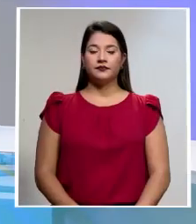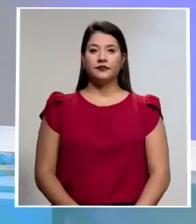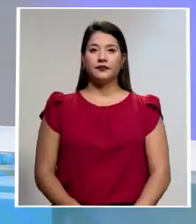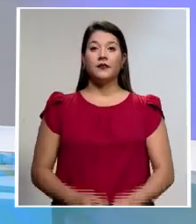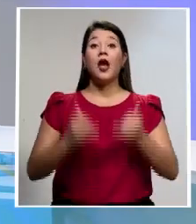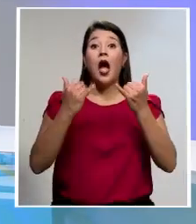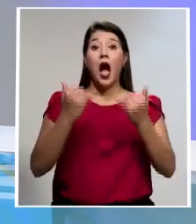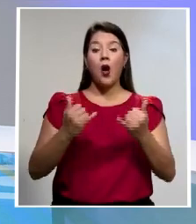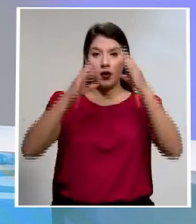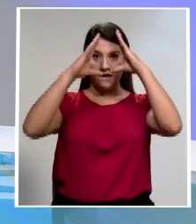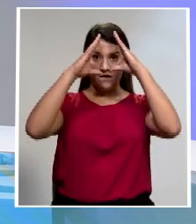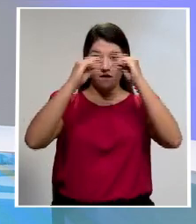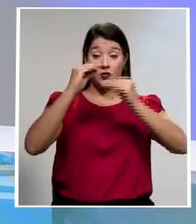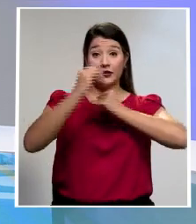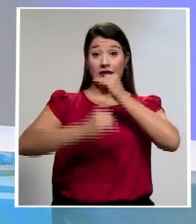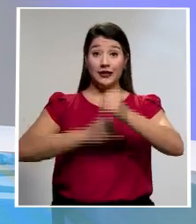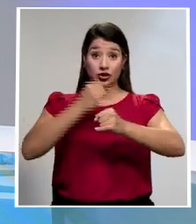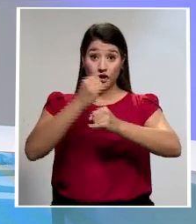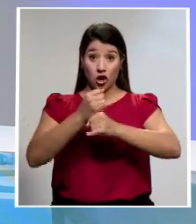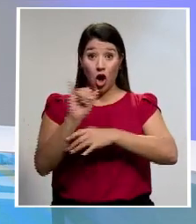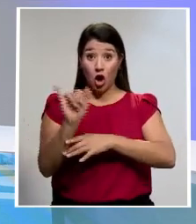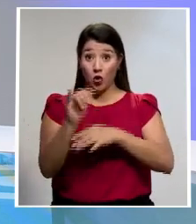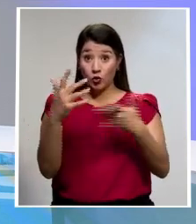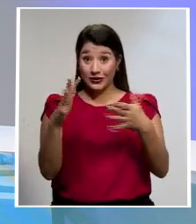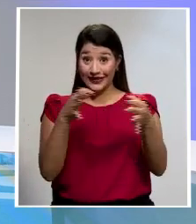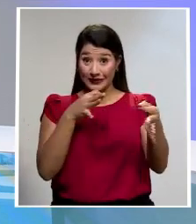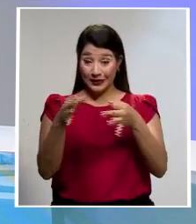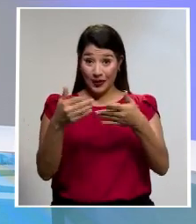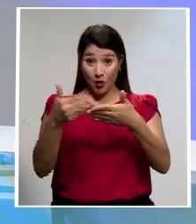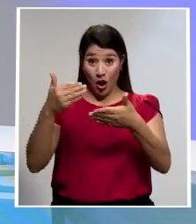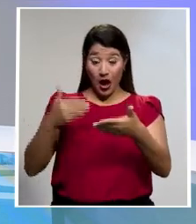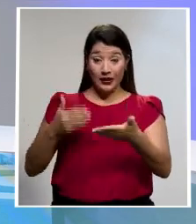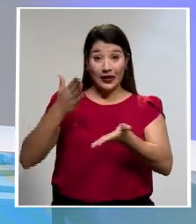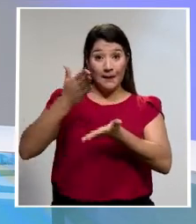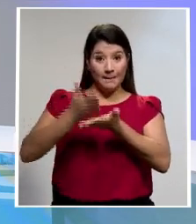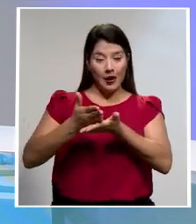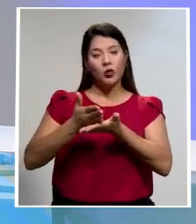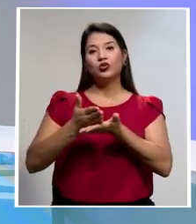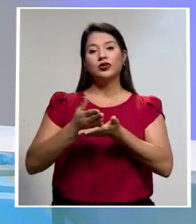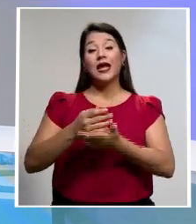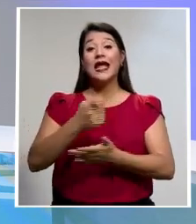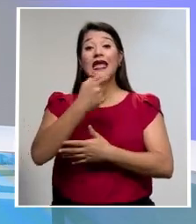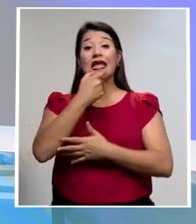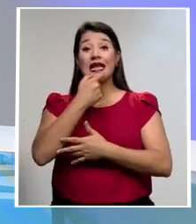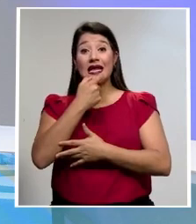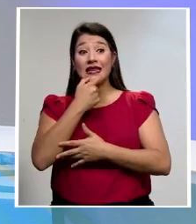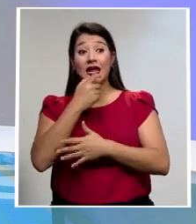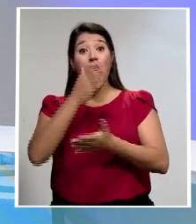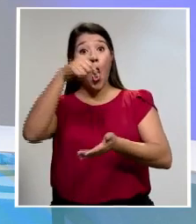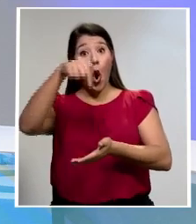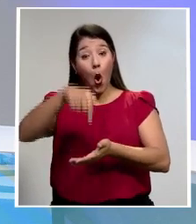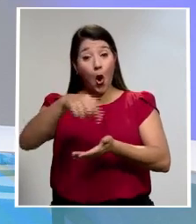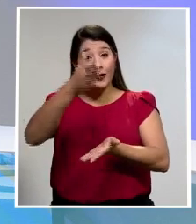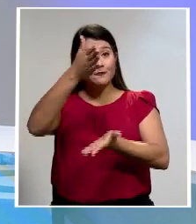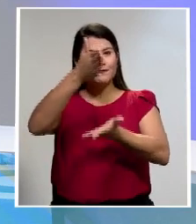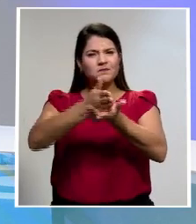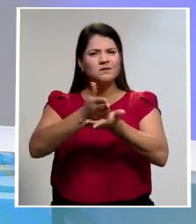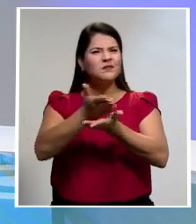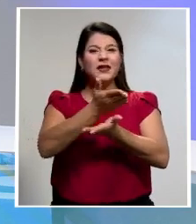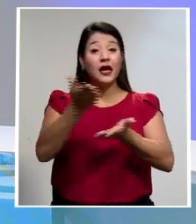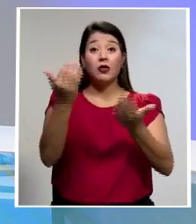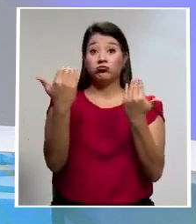Vamos ahora a la información internacional. Como le adelantamos antes de ir a la pausa, Inglaterra levantó casi todas las